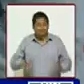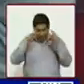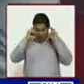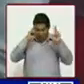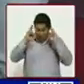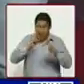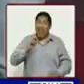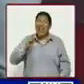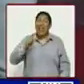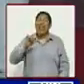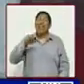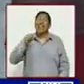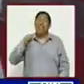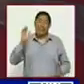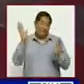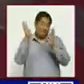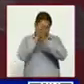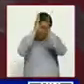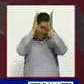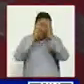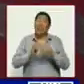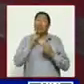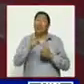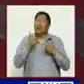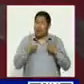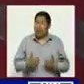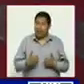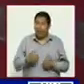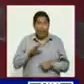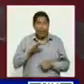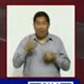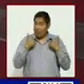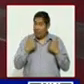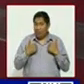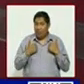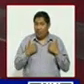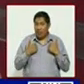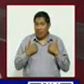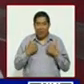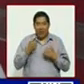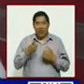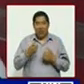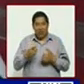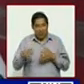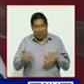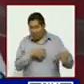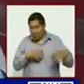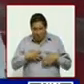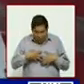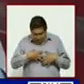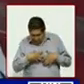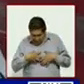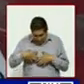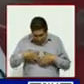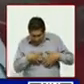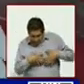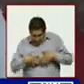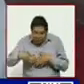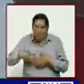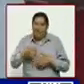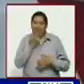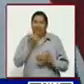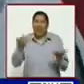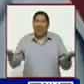Hola Alicia, choca los 5. ¿Cómo estás? ¿Bien? Bien, estoy muy bien. Ah, y estás haciendo harta. Oye, parece que bailaras